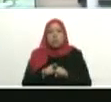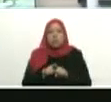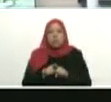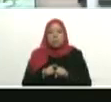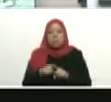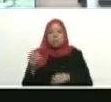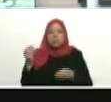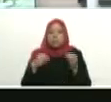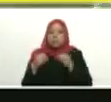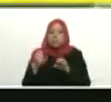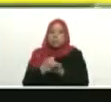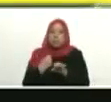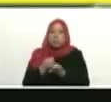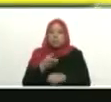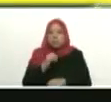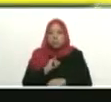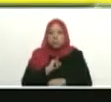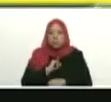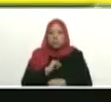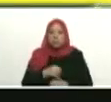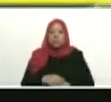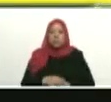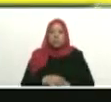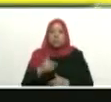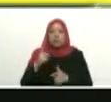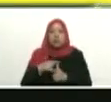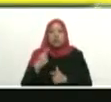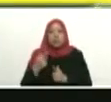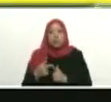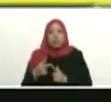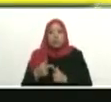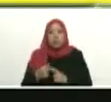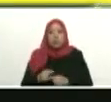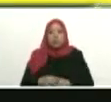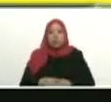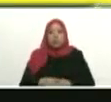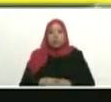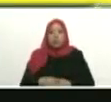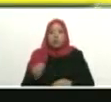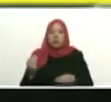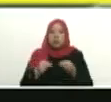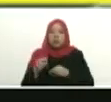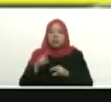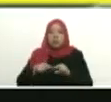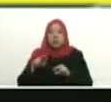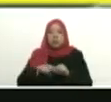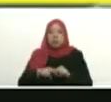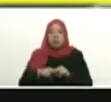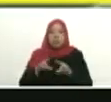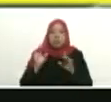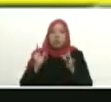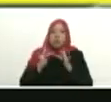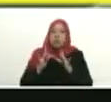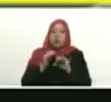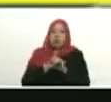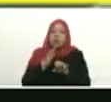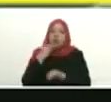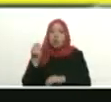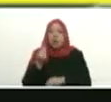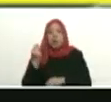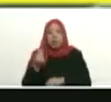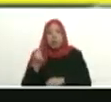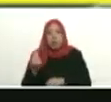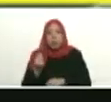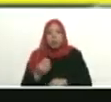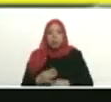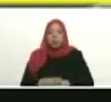Ah, ellos lo tienen. Y entonces le mandan a los niños un tipo de contenido, a la juventud un tipo de